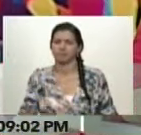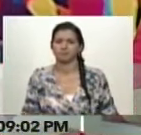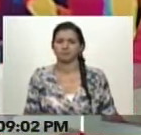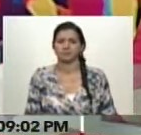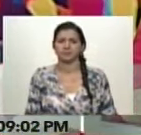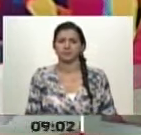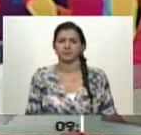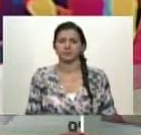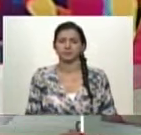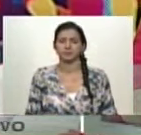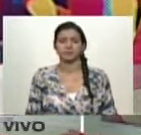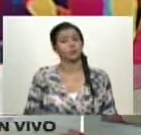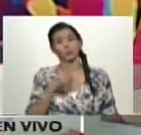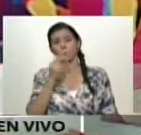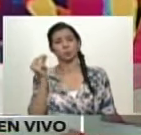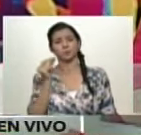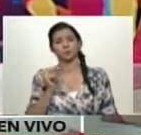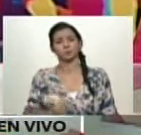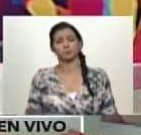No.